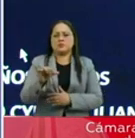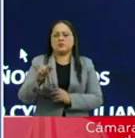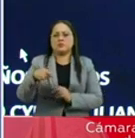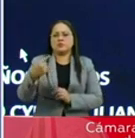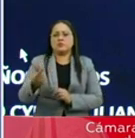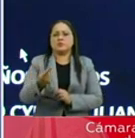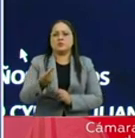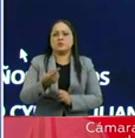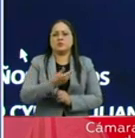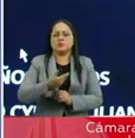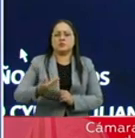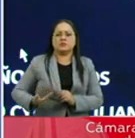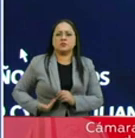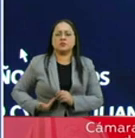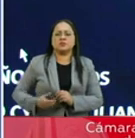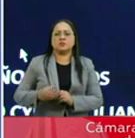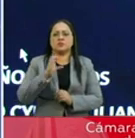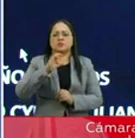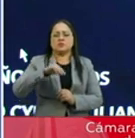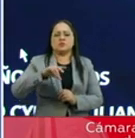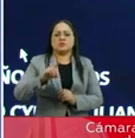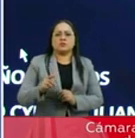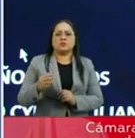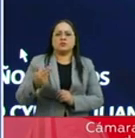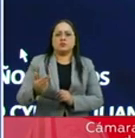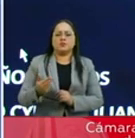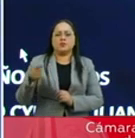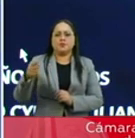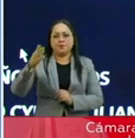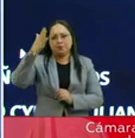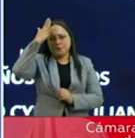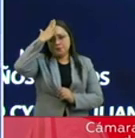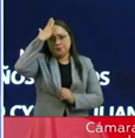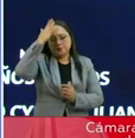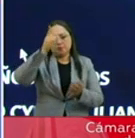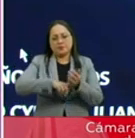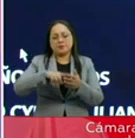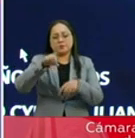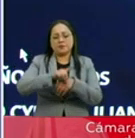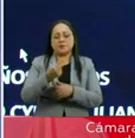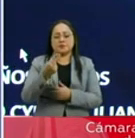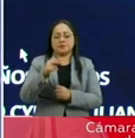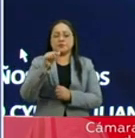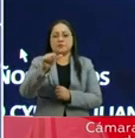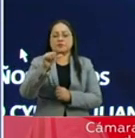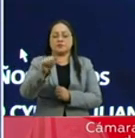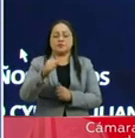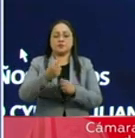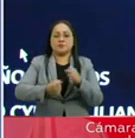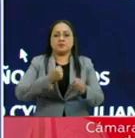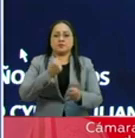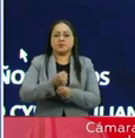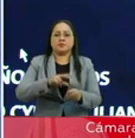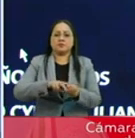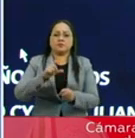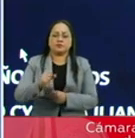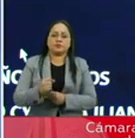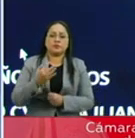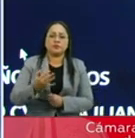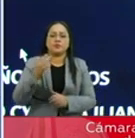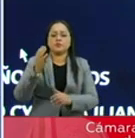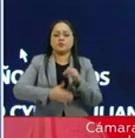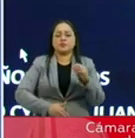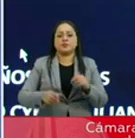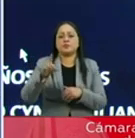Autónoma para defender a víctimas y ahora no Paco ahora pregunta Quién sientes tú que está impulsando